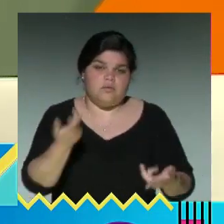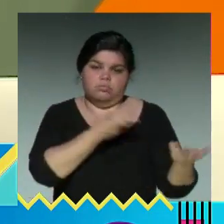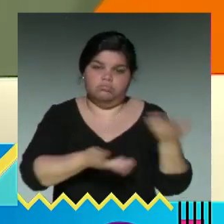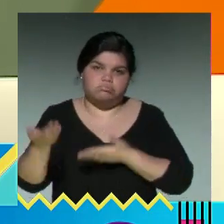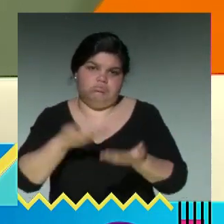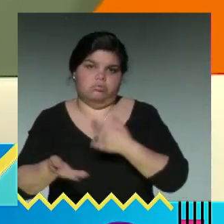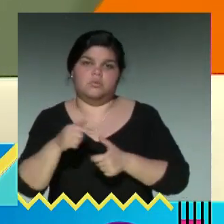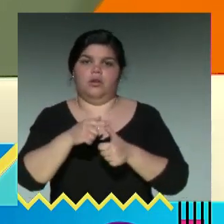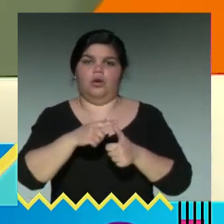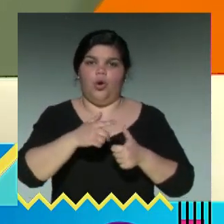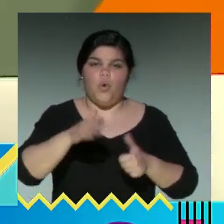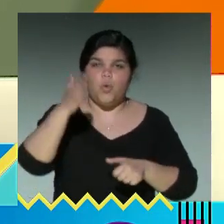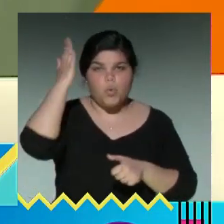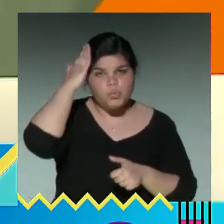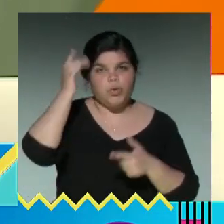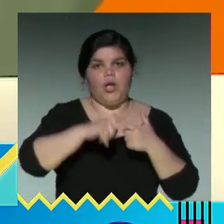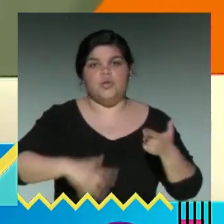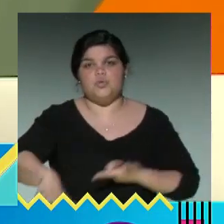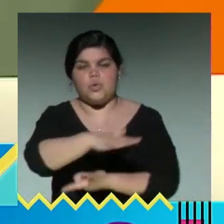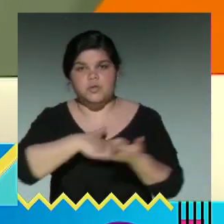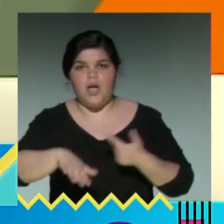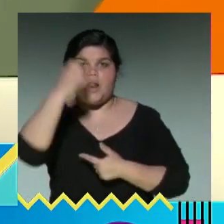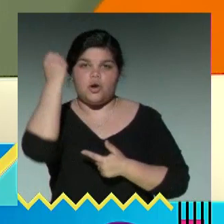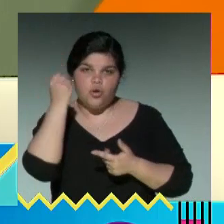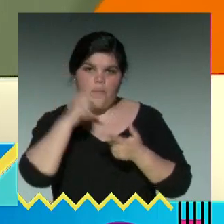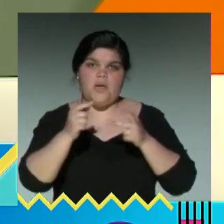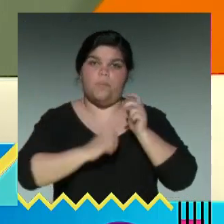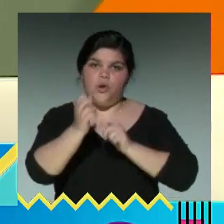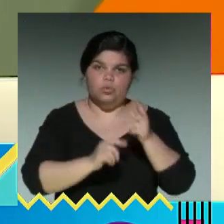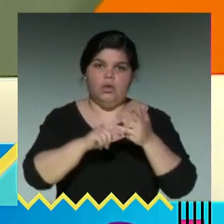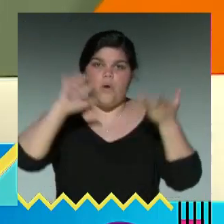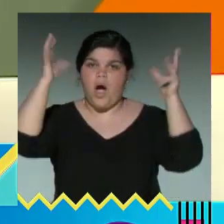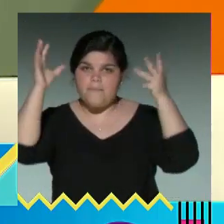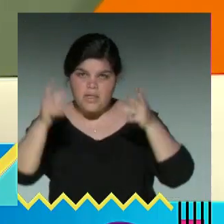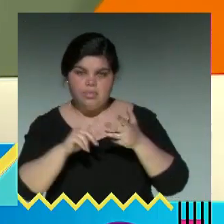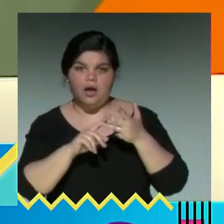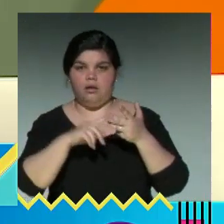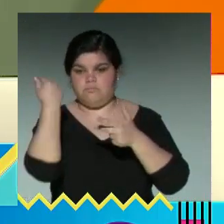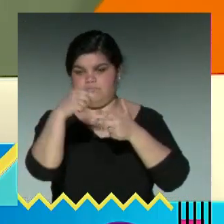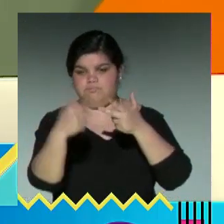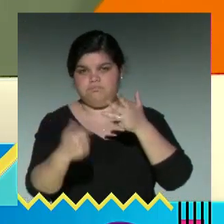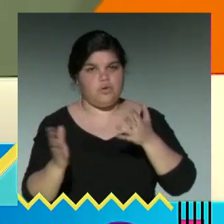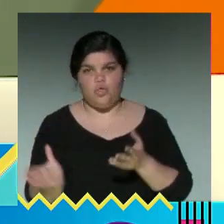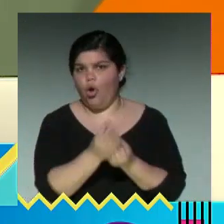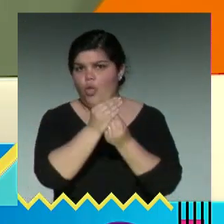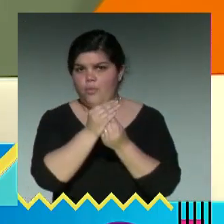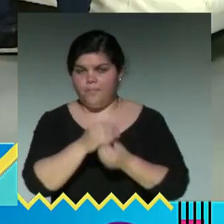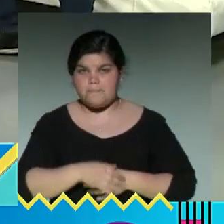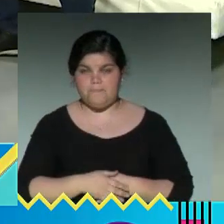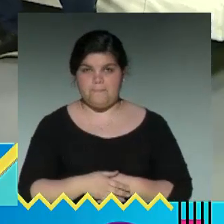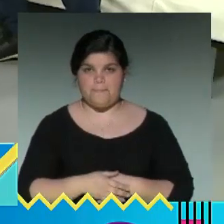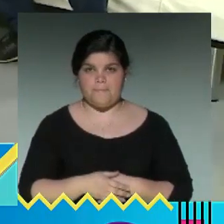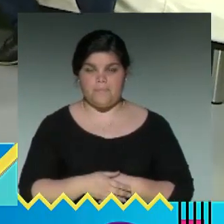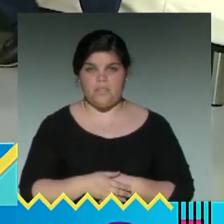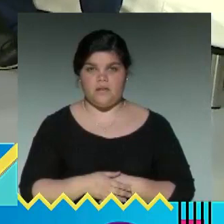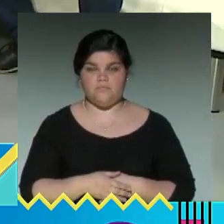cultural, lo social, lo económico, lo productivo, lo institucional, lo ambiental también, cómo juega en todo esto. Seguro. Entonces es bastante complejo.